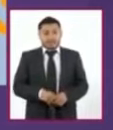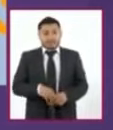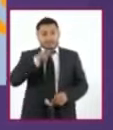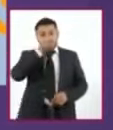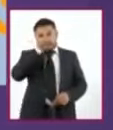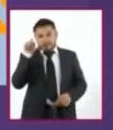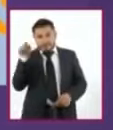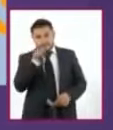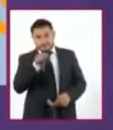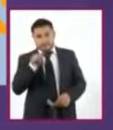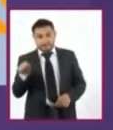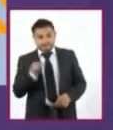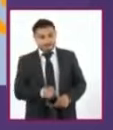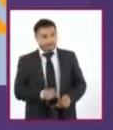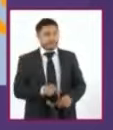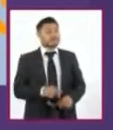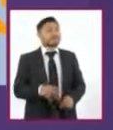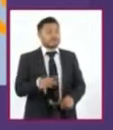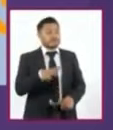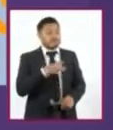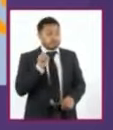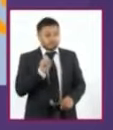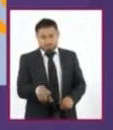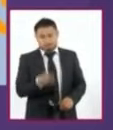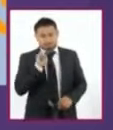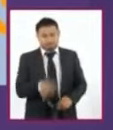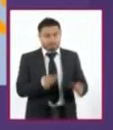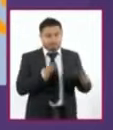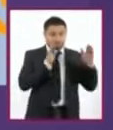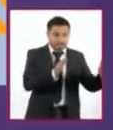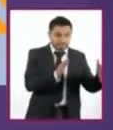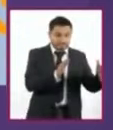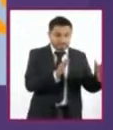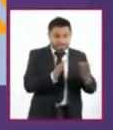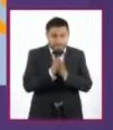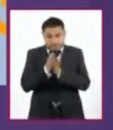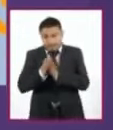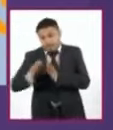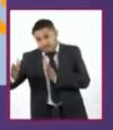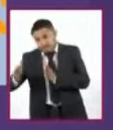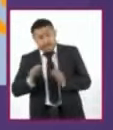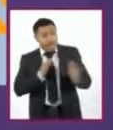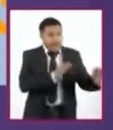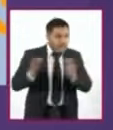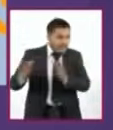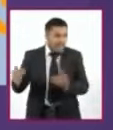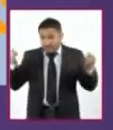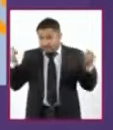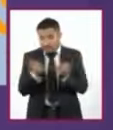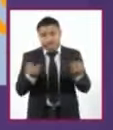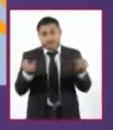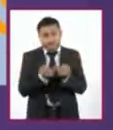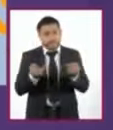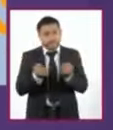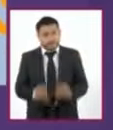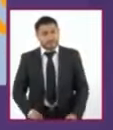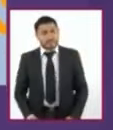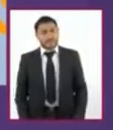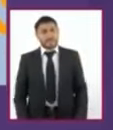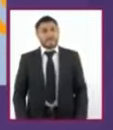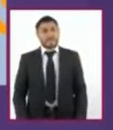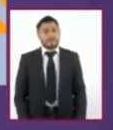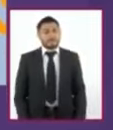figura simétrica quedarían a la misma distancia del eje de simetría que los vértices de la figura original como